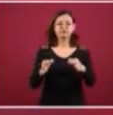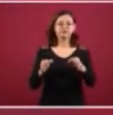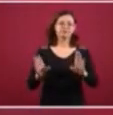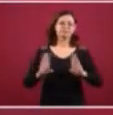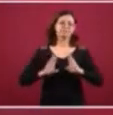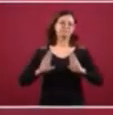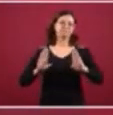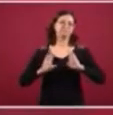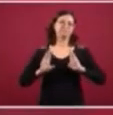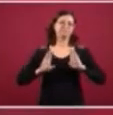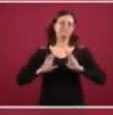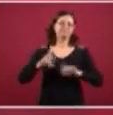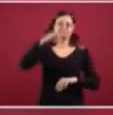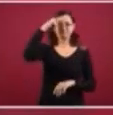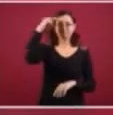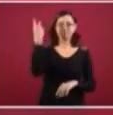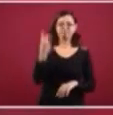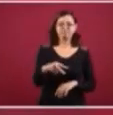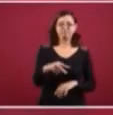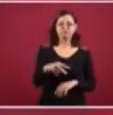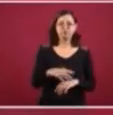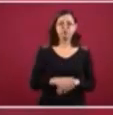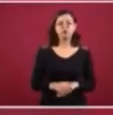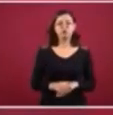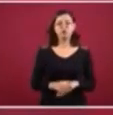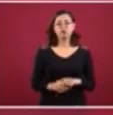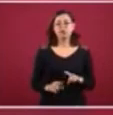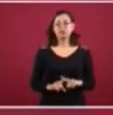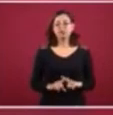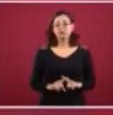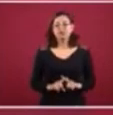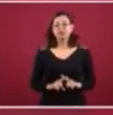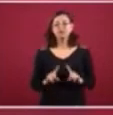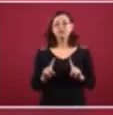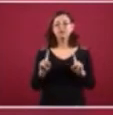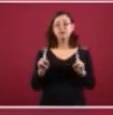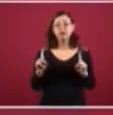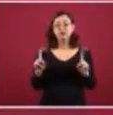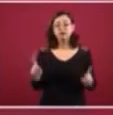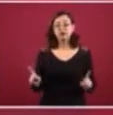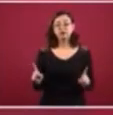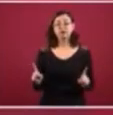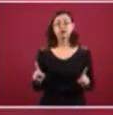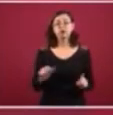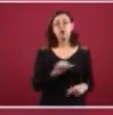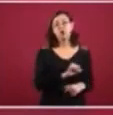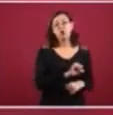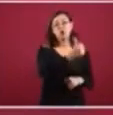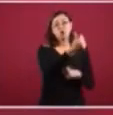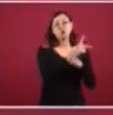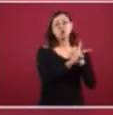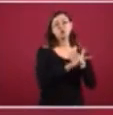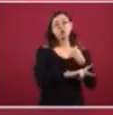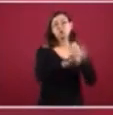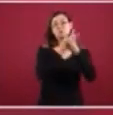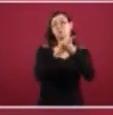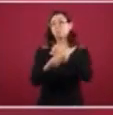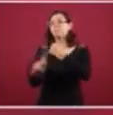nuestro ejército. Es muy distinto el ejército mexicano a otros